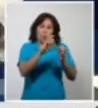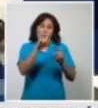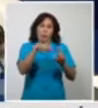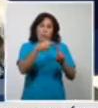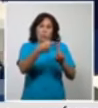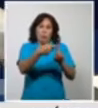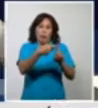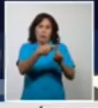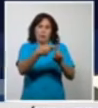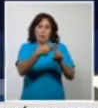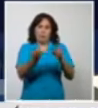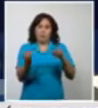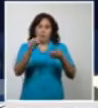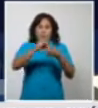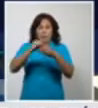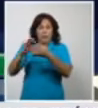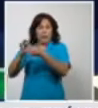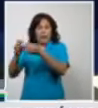anterior.